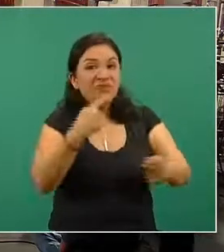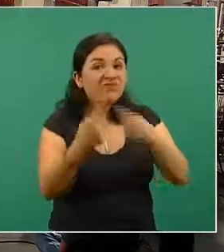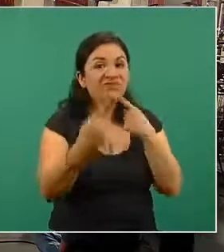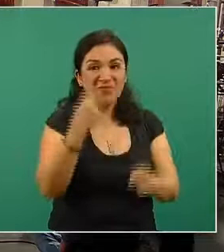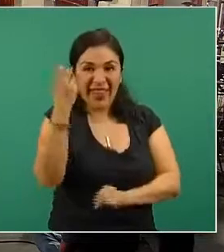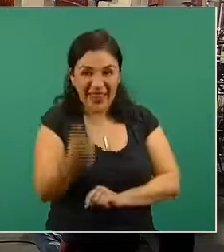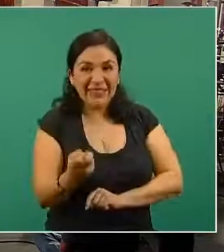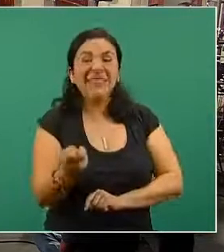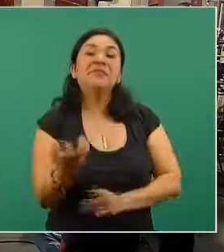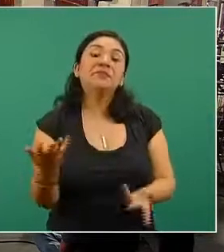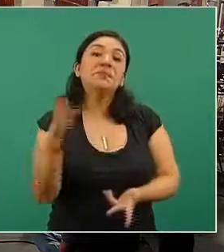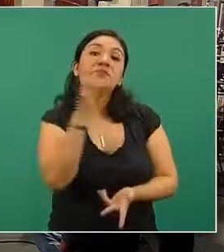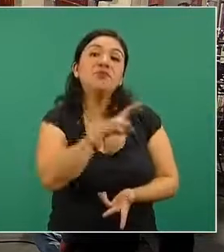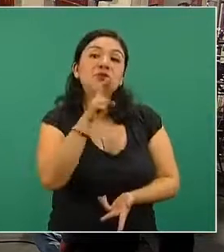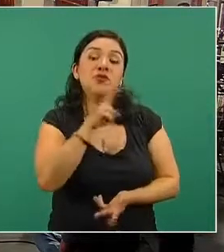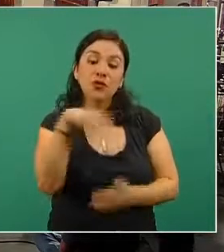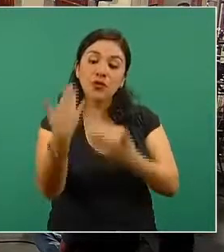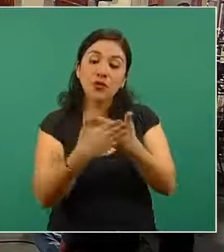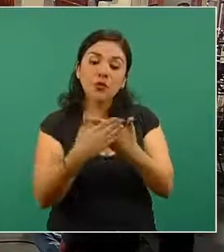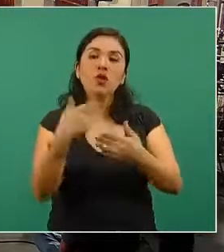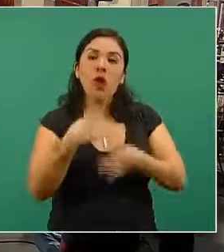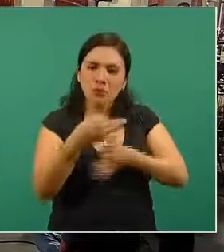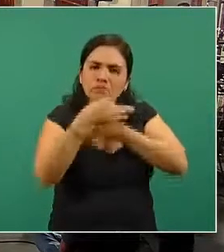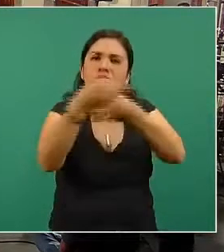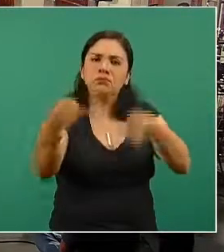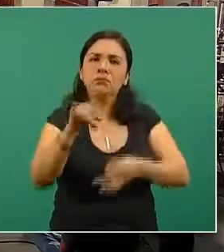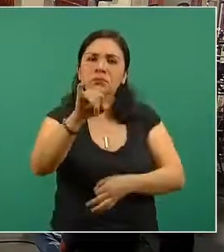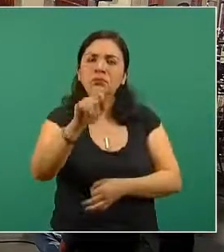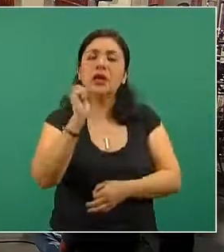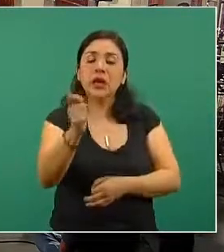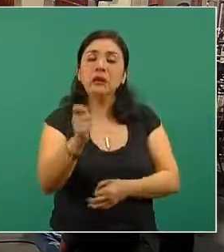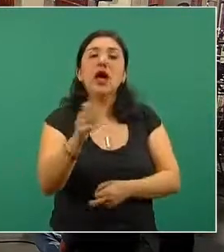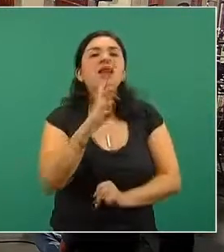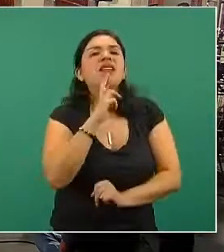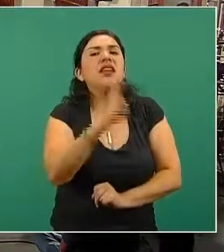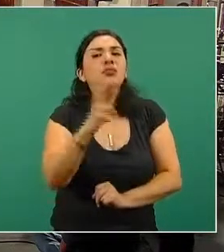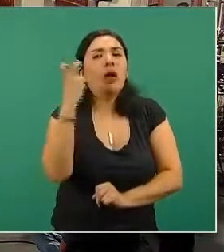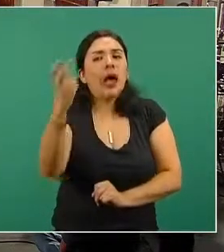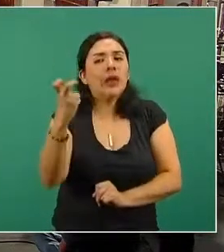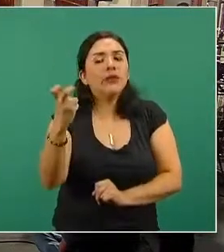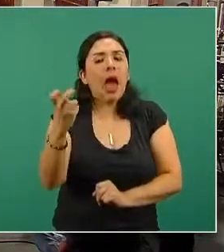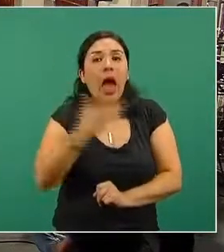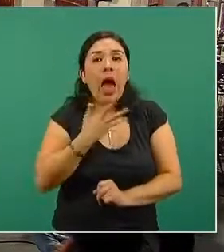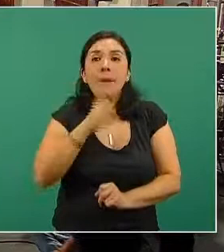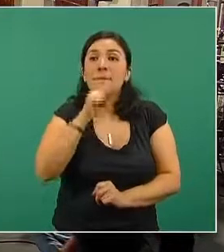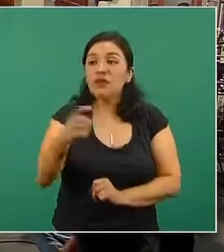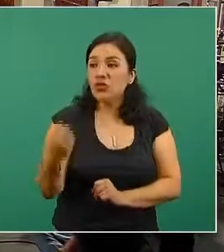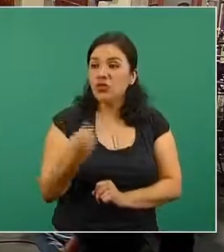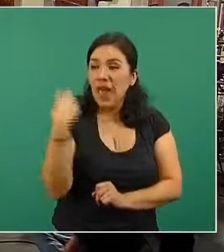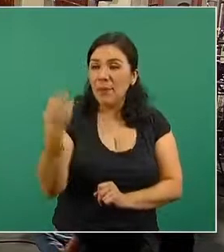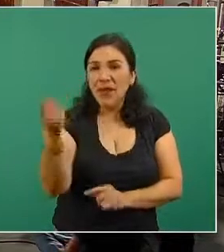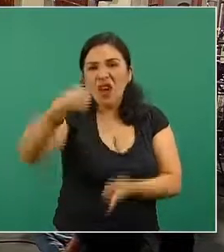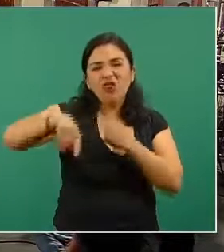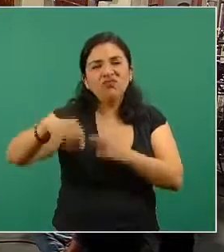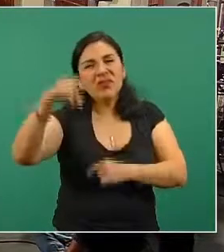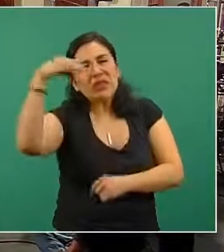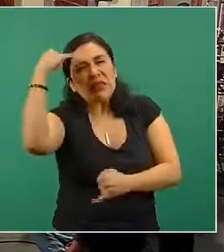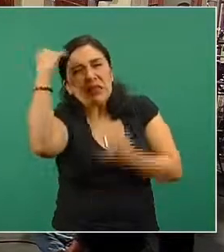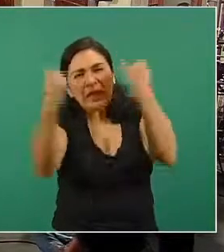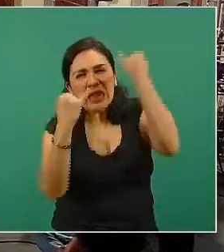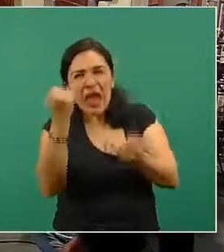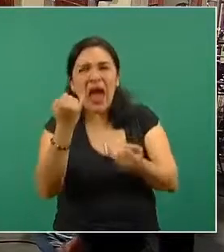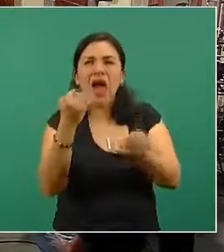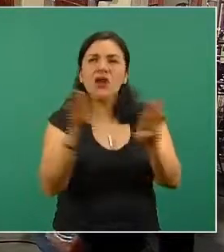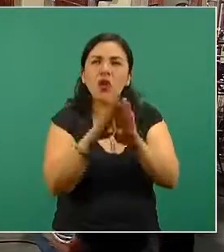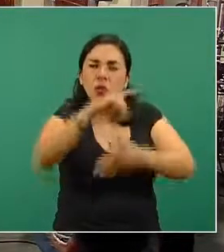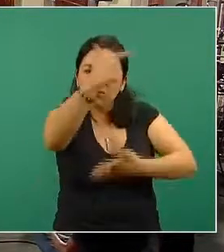trabajo, y pronto estaremos anunciando qué es el resultado que se obtuvo de ese seminario propositivo y su